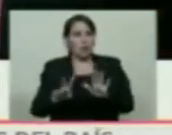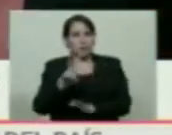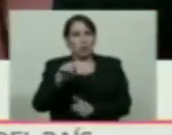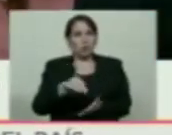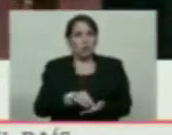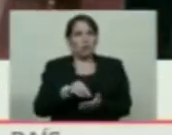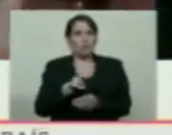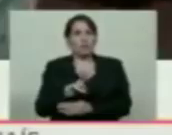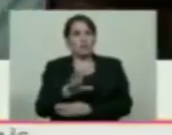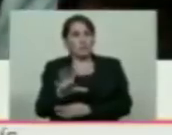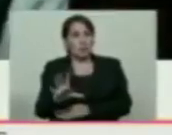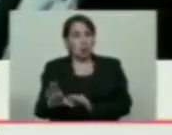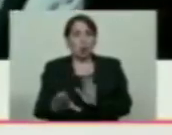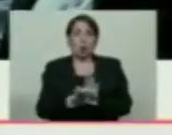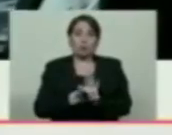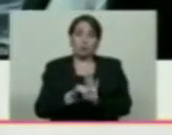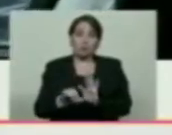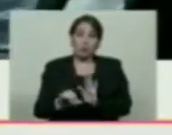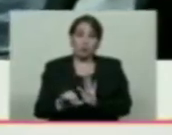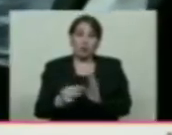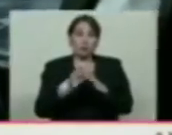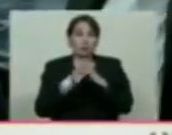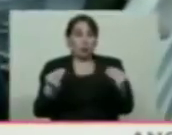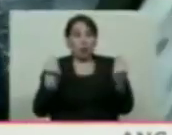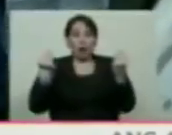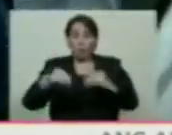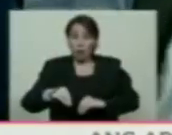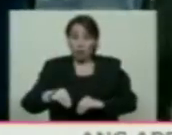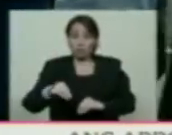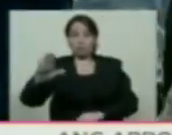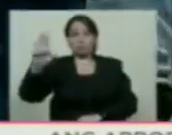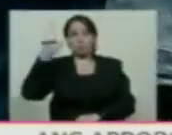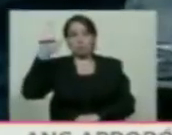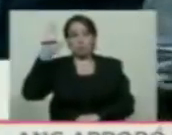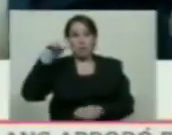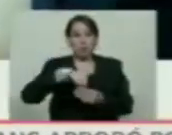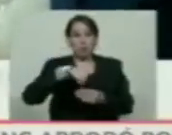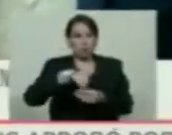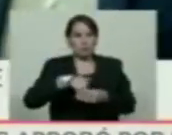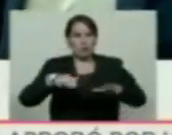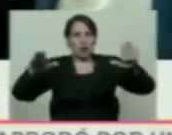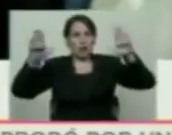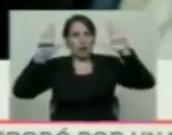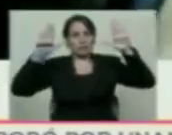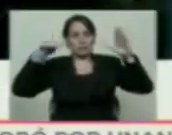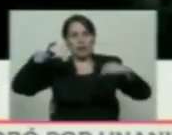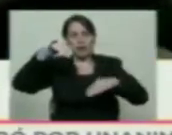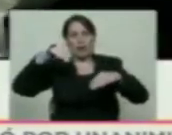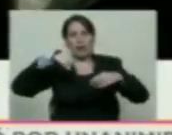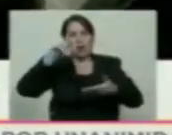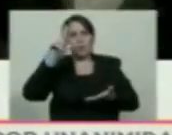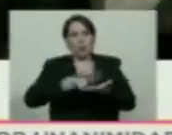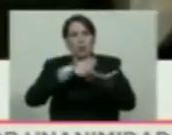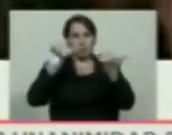2019-2025. Los constituyentes y las constituyentes que estén de acuerdo, hacerlo con la señal de costumbre, con las dos manos aprobadas por